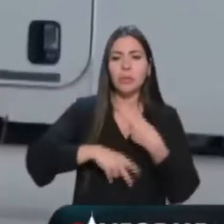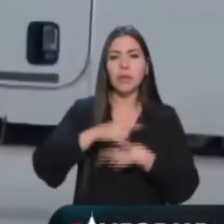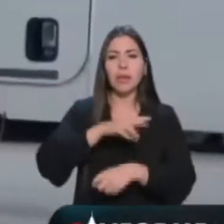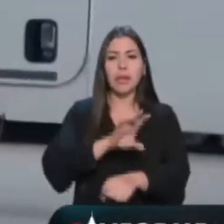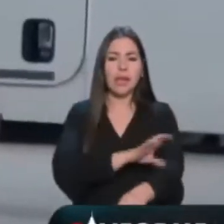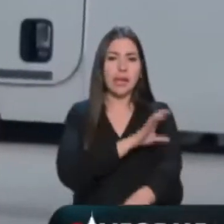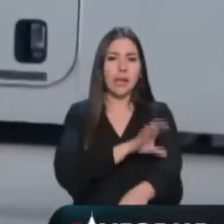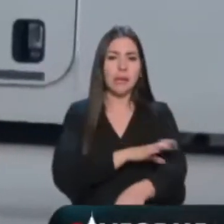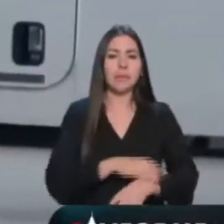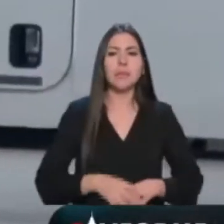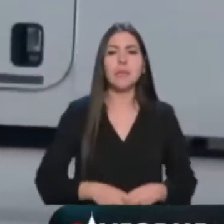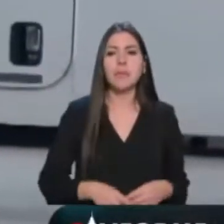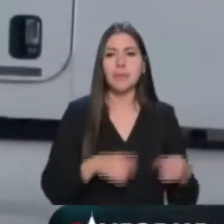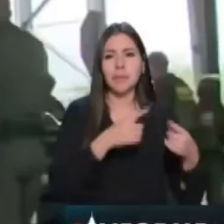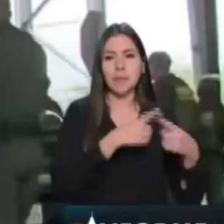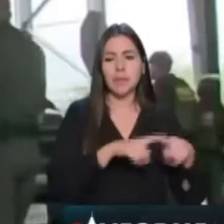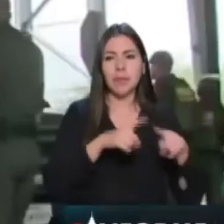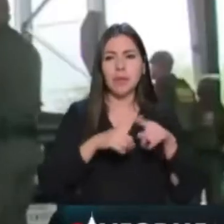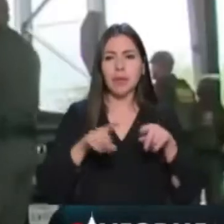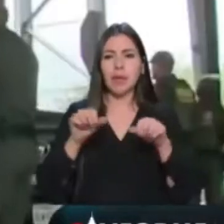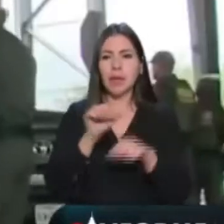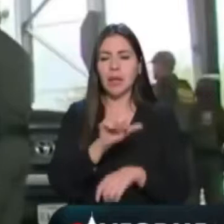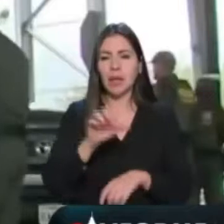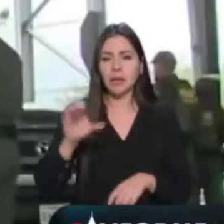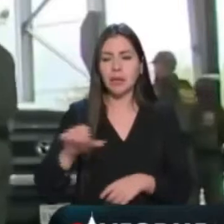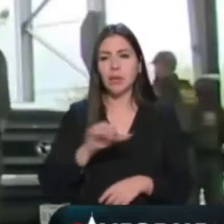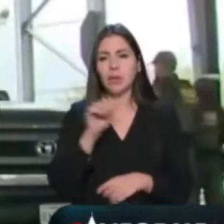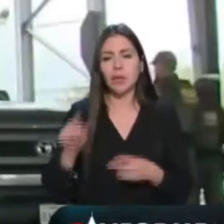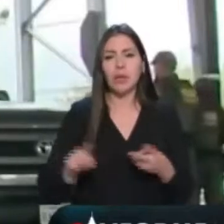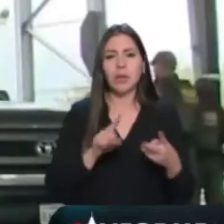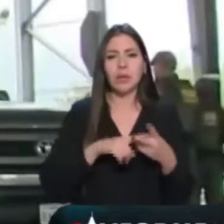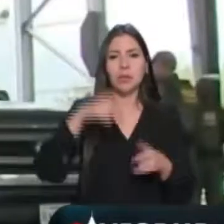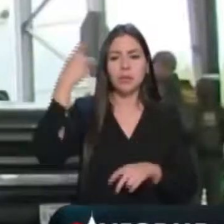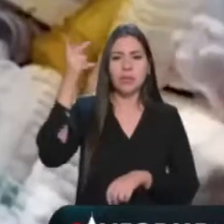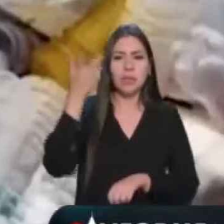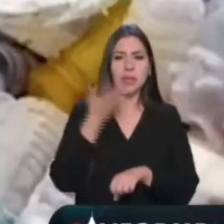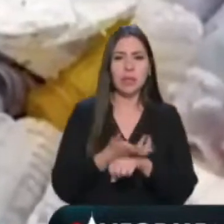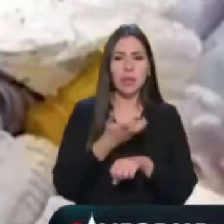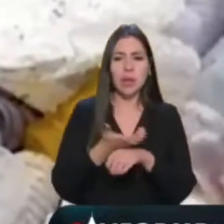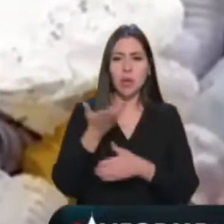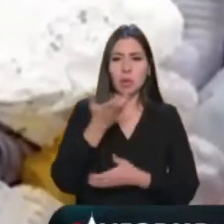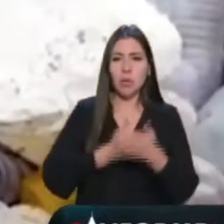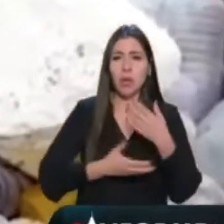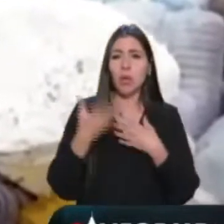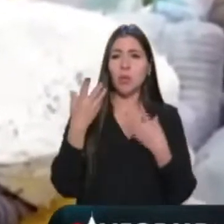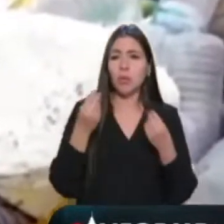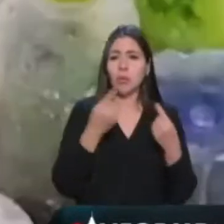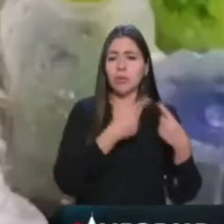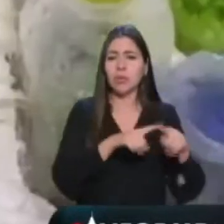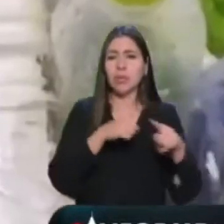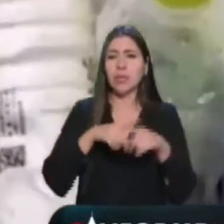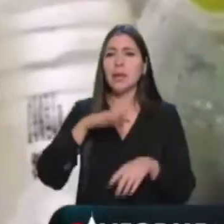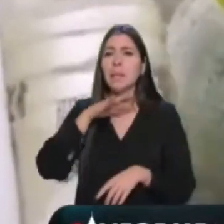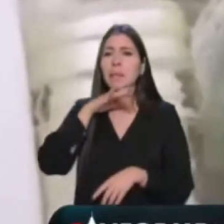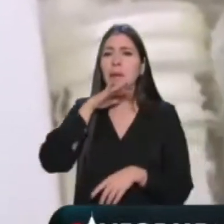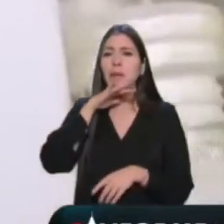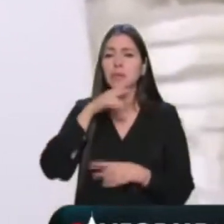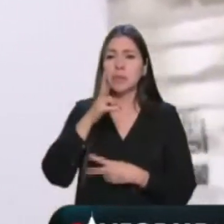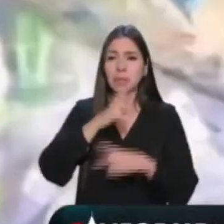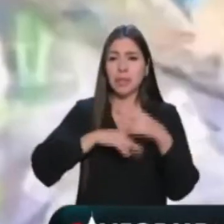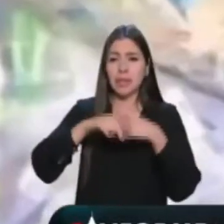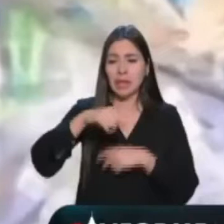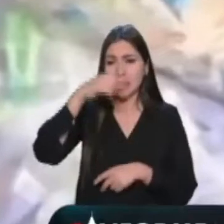organización The Last Beach Cleanup del Departamento de Comercio de Estados Unidos, la mayoría de los desechos plásticos que llegan a